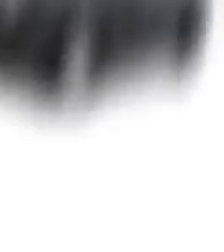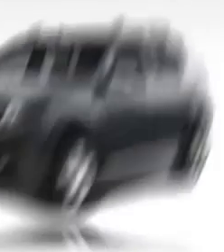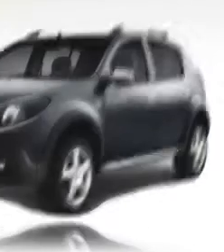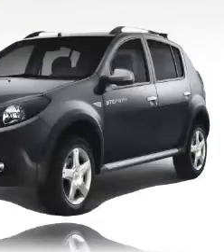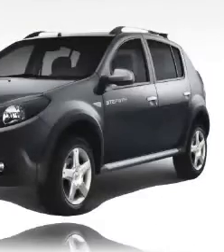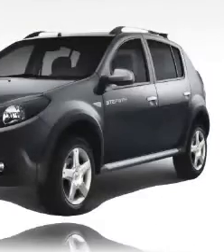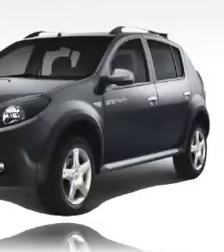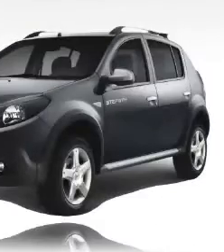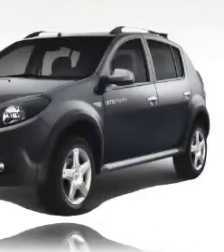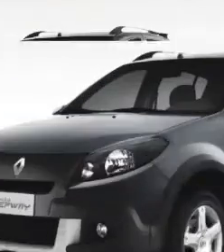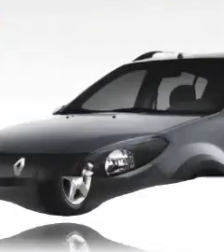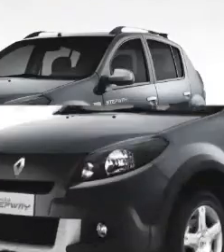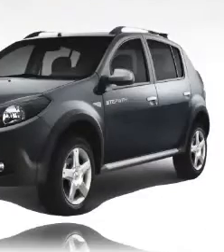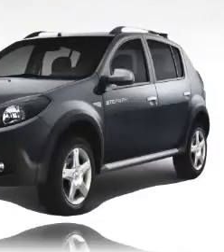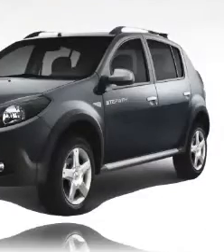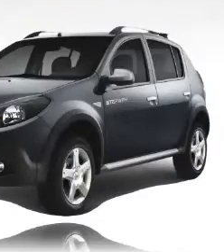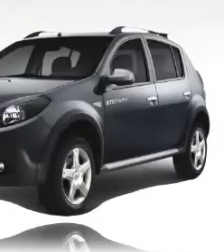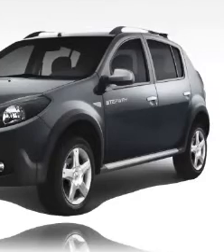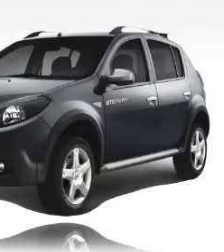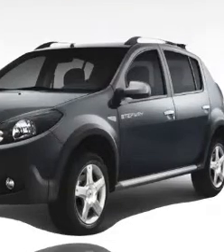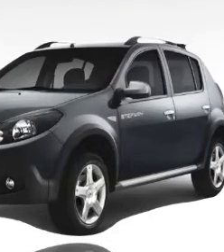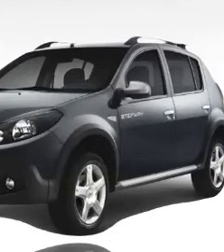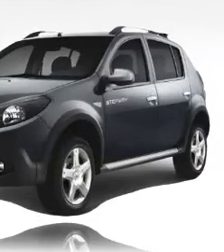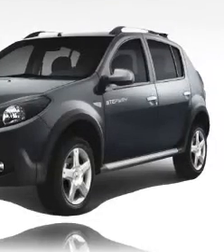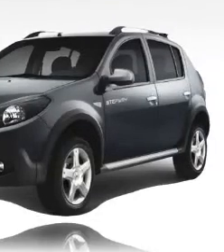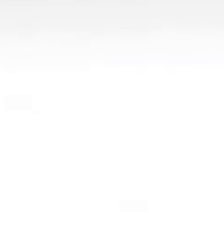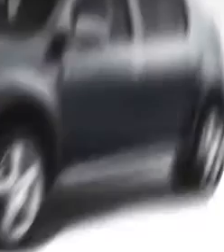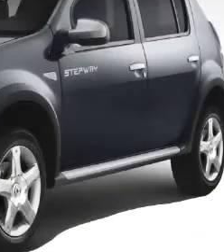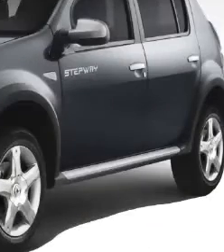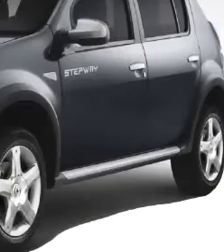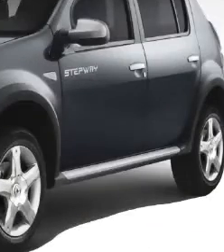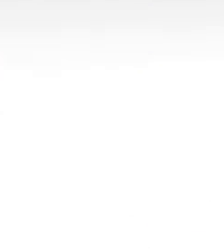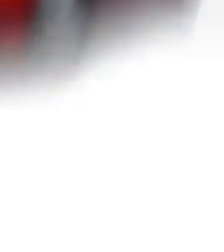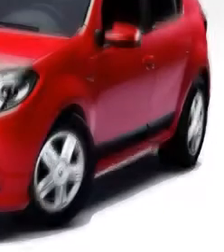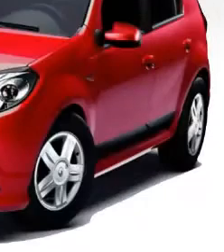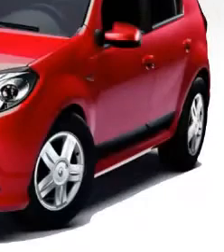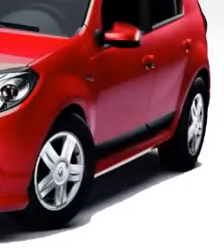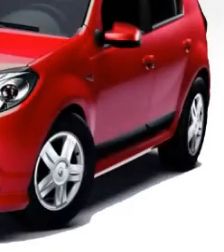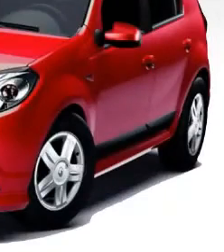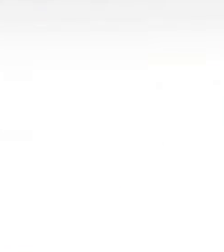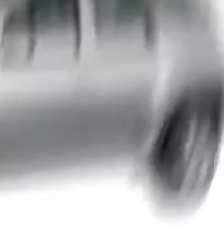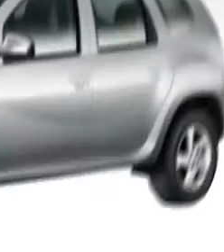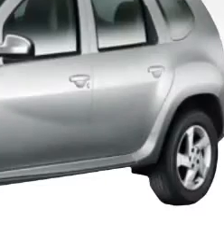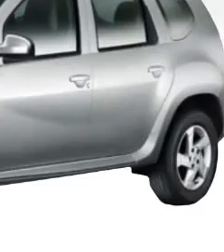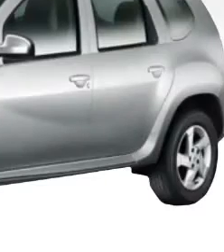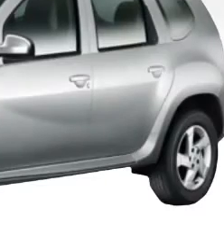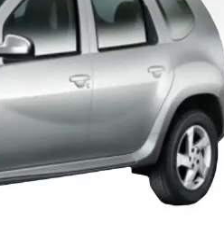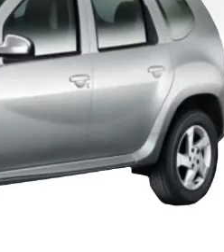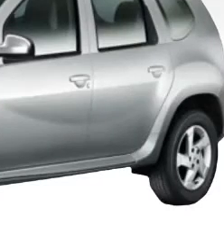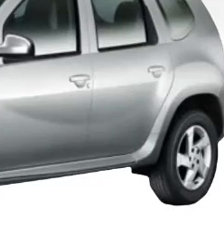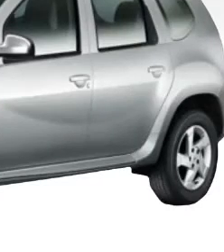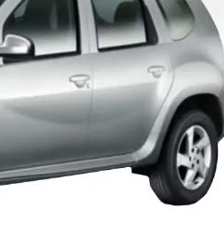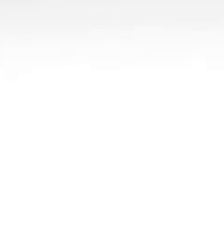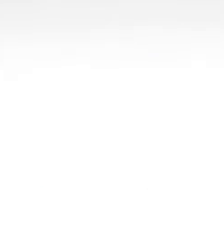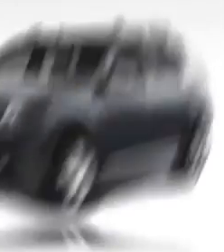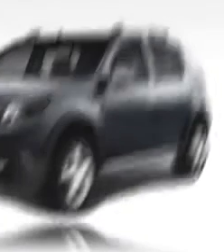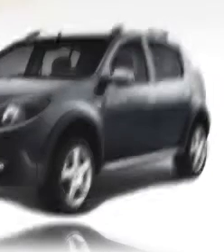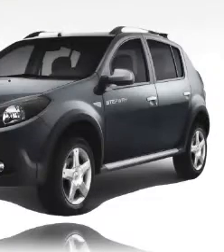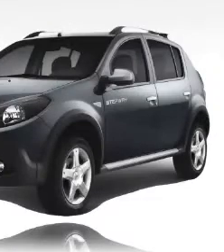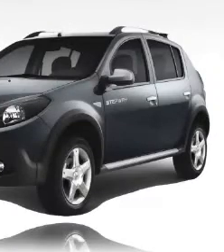de barrancabermeja aprovecha los descuentos de aniversario en todos nuestros modelos clio sandero capture 2 terminó es la nueva coleo